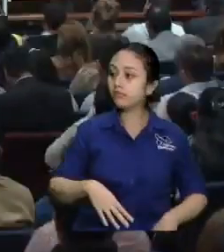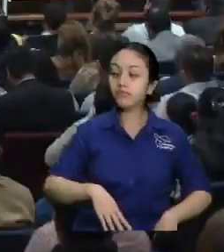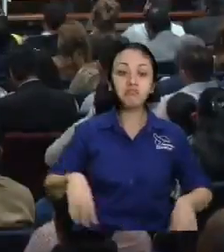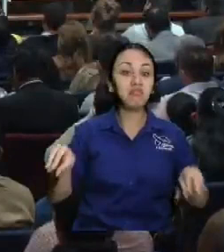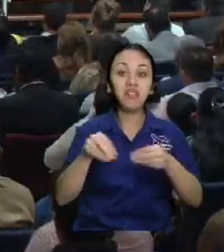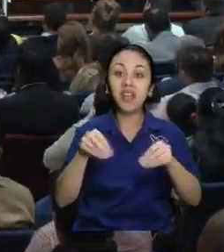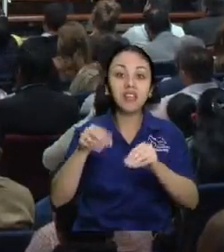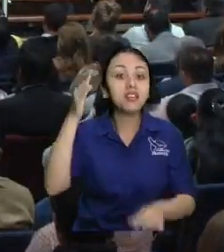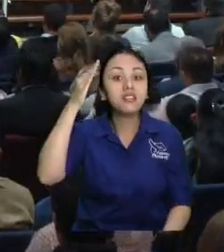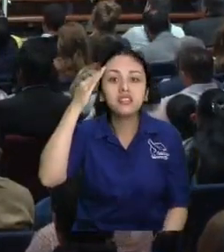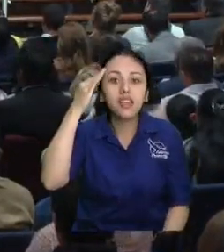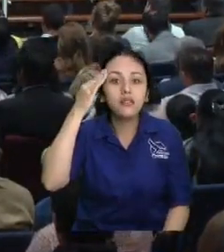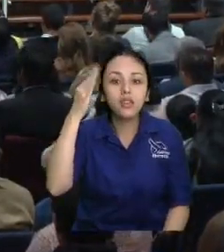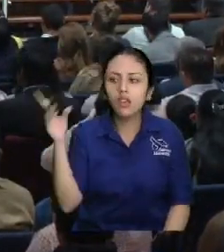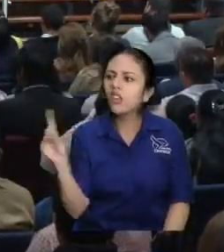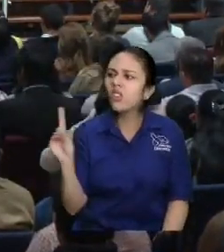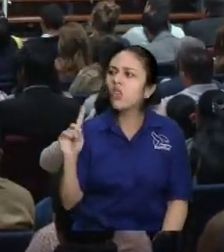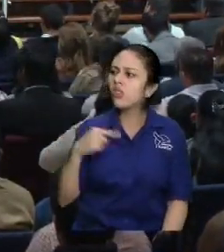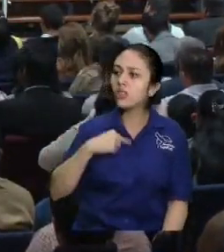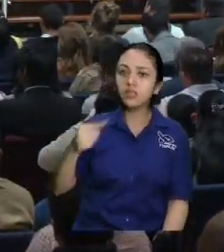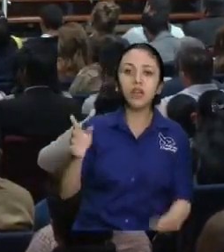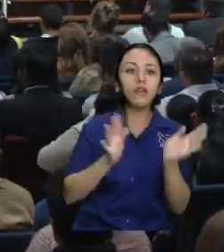vos. No.